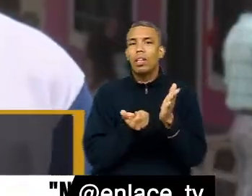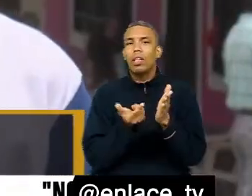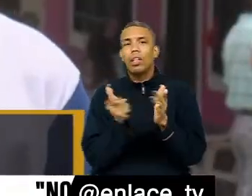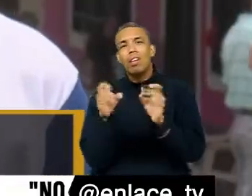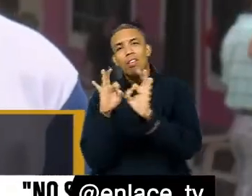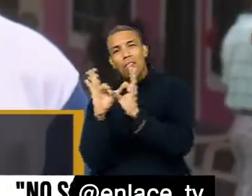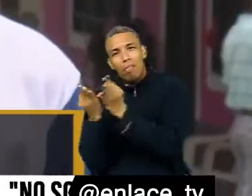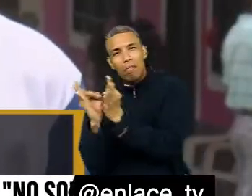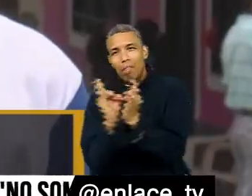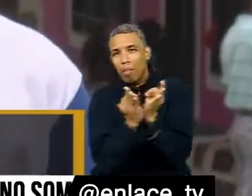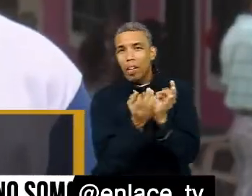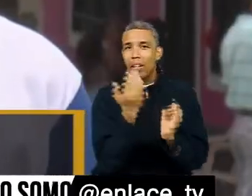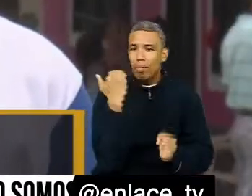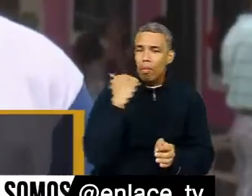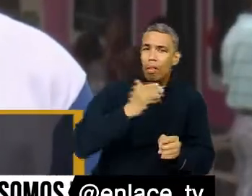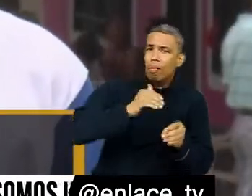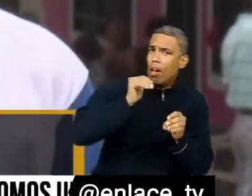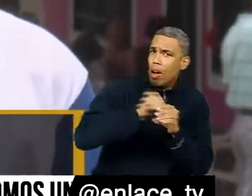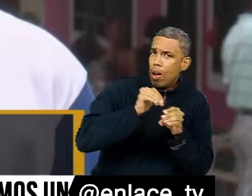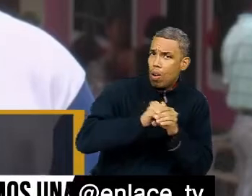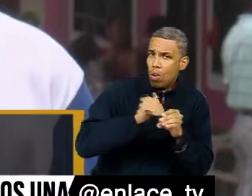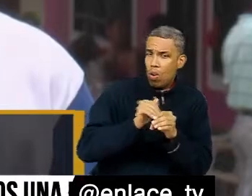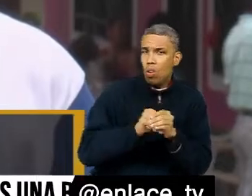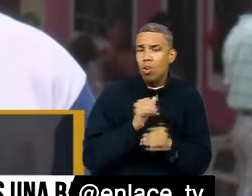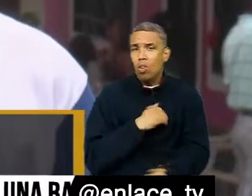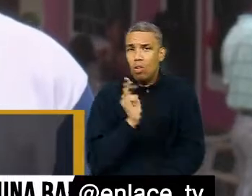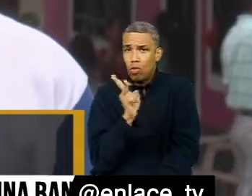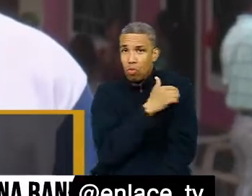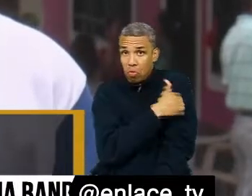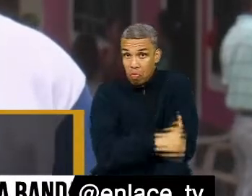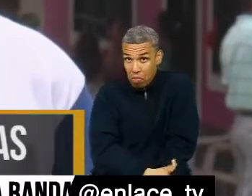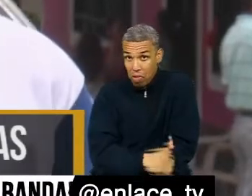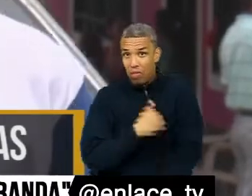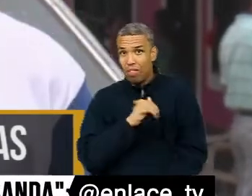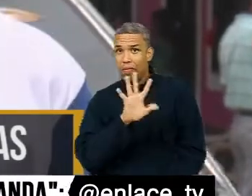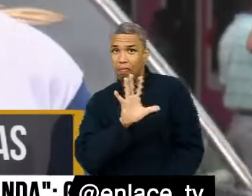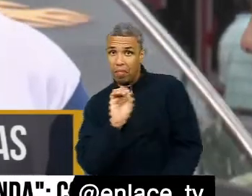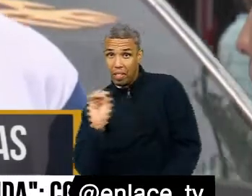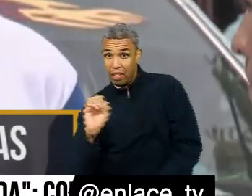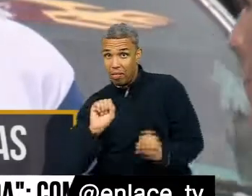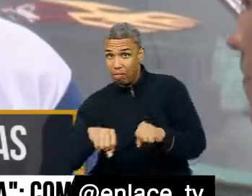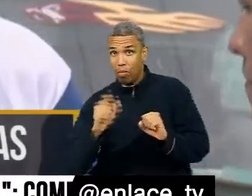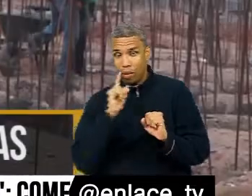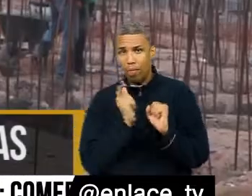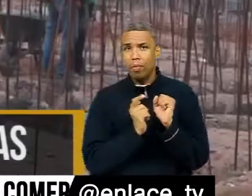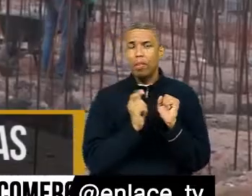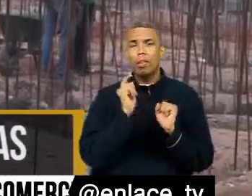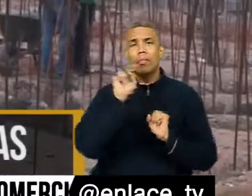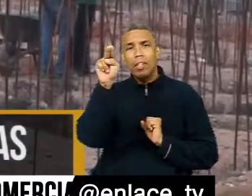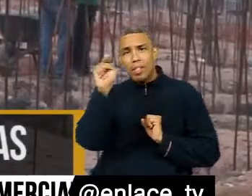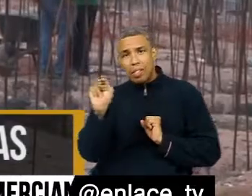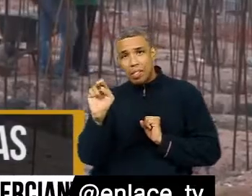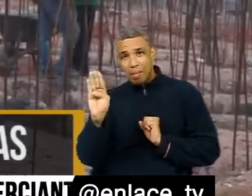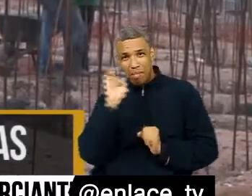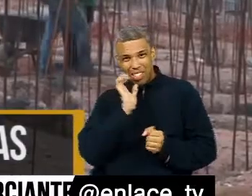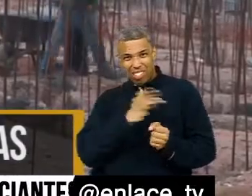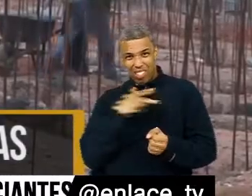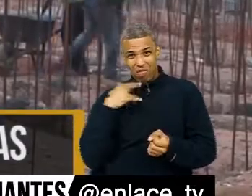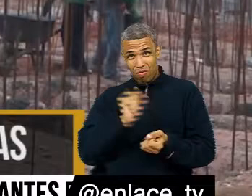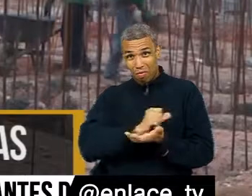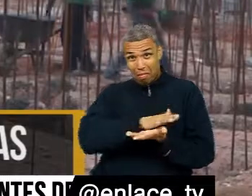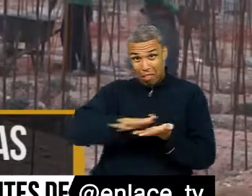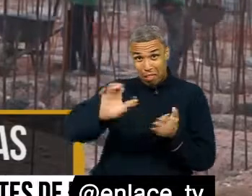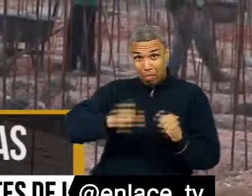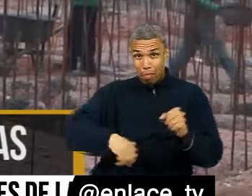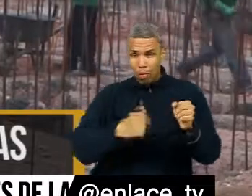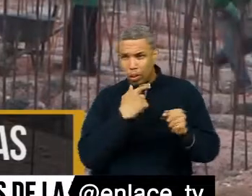que tenga un ahorro programado de 2.500.000 y que inmediatamente, y el CISBEN, y inmediatamente se le aplica. En total son 200 los subsidios que